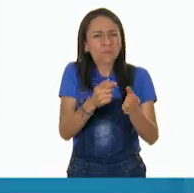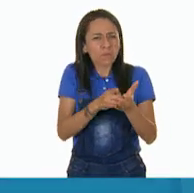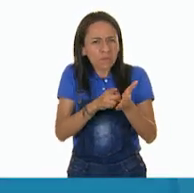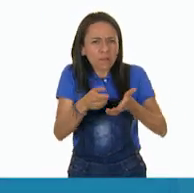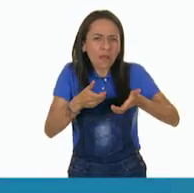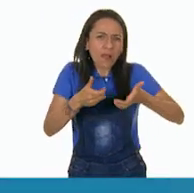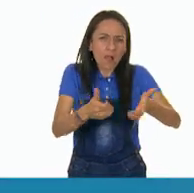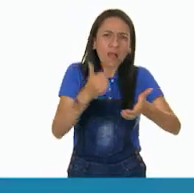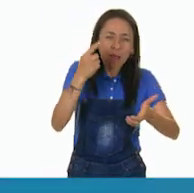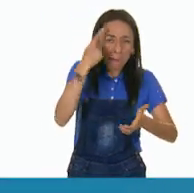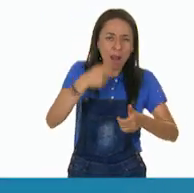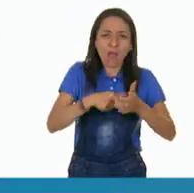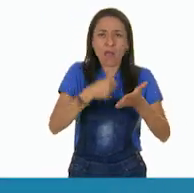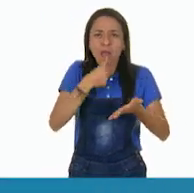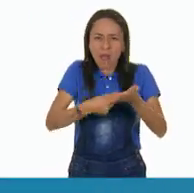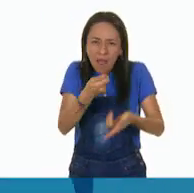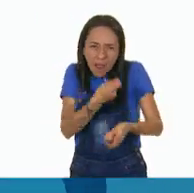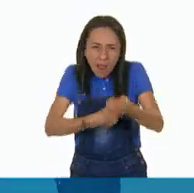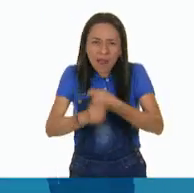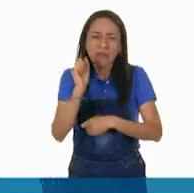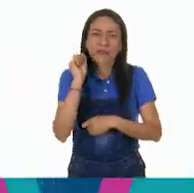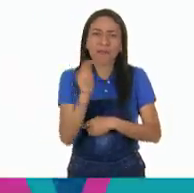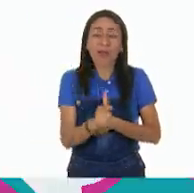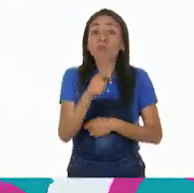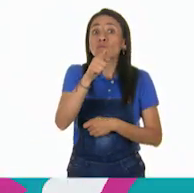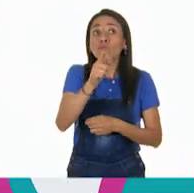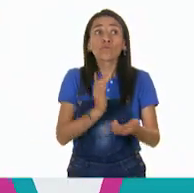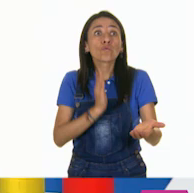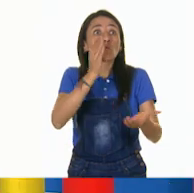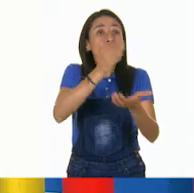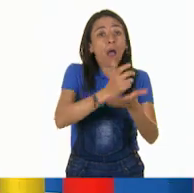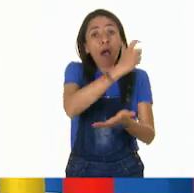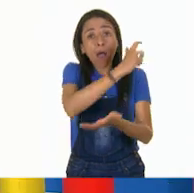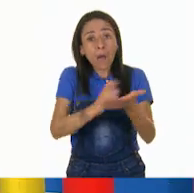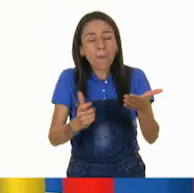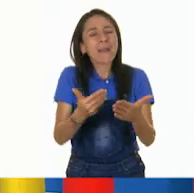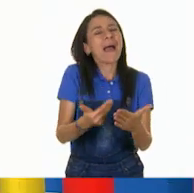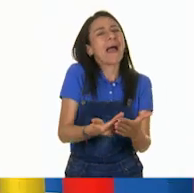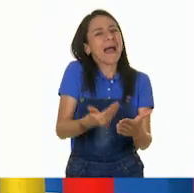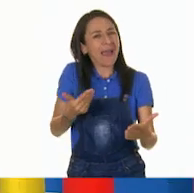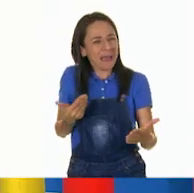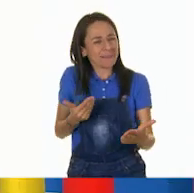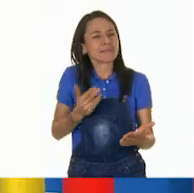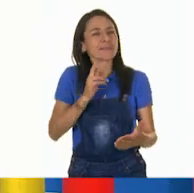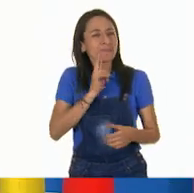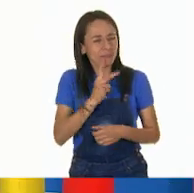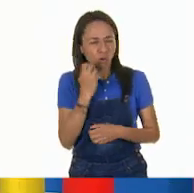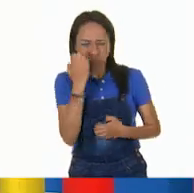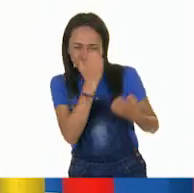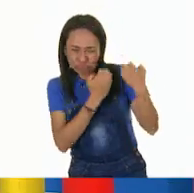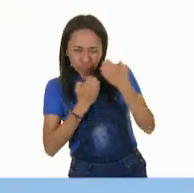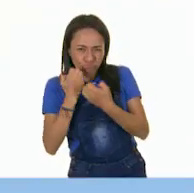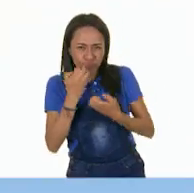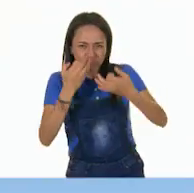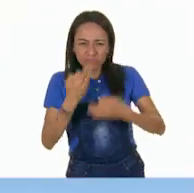antes y después de ir de compras se le caló bien qué piensa a raulito